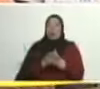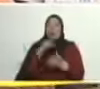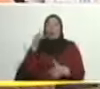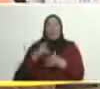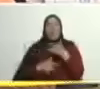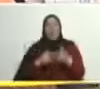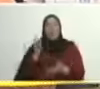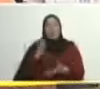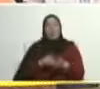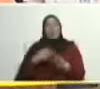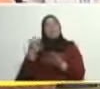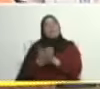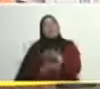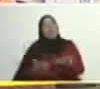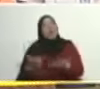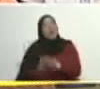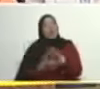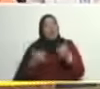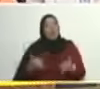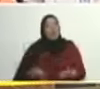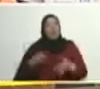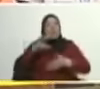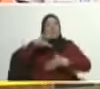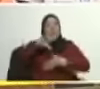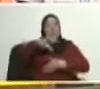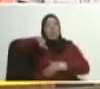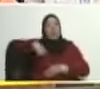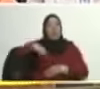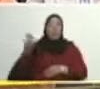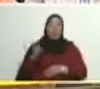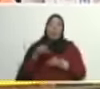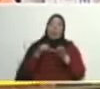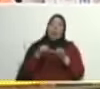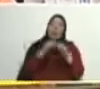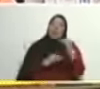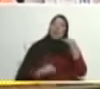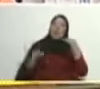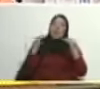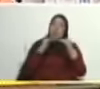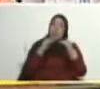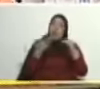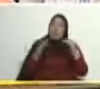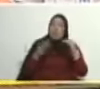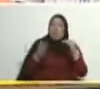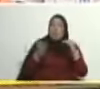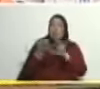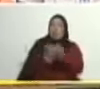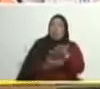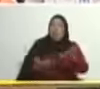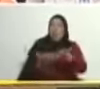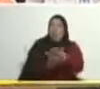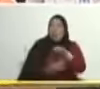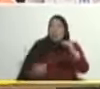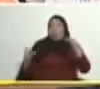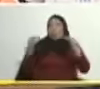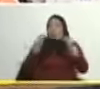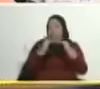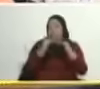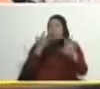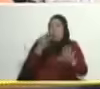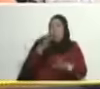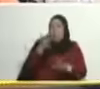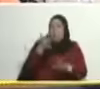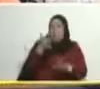Caribe y los problemas de las Américas, de nuestros países, son similares. Nuestros problemas son similares porque